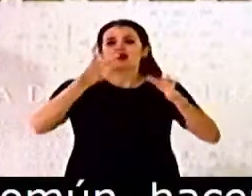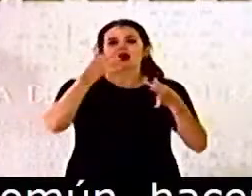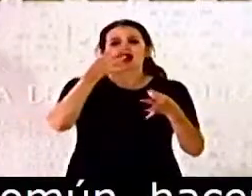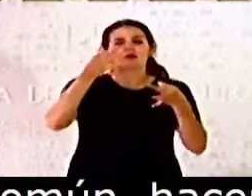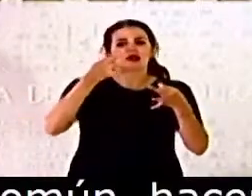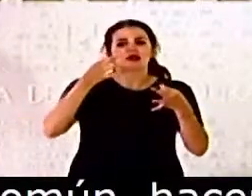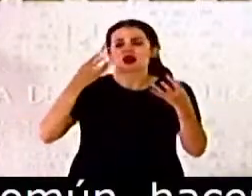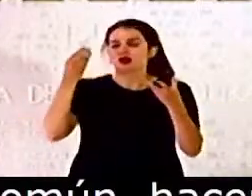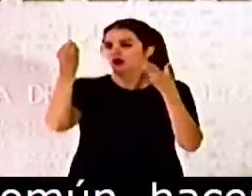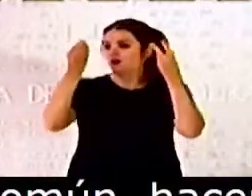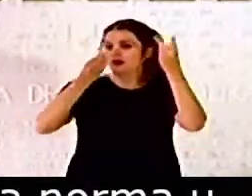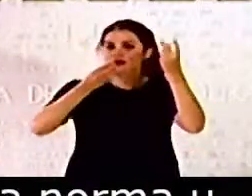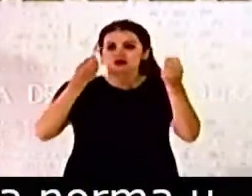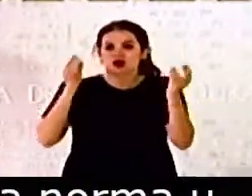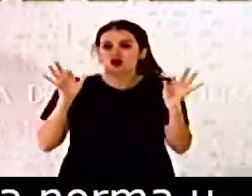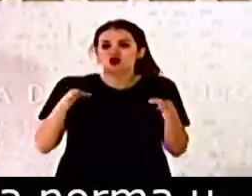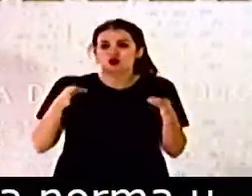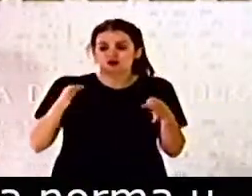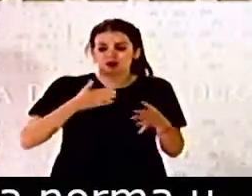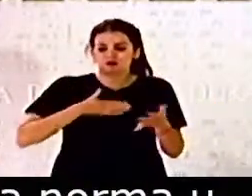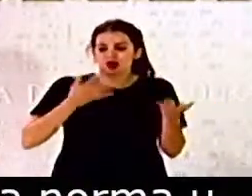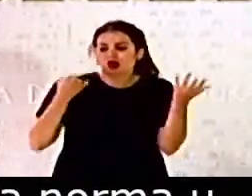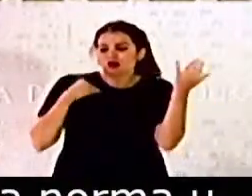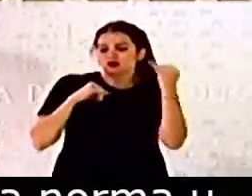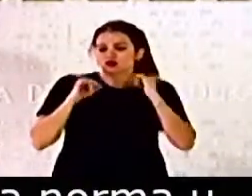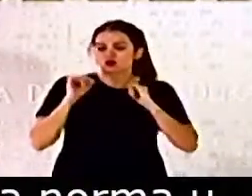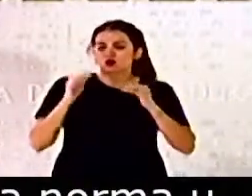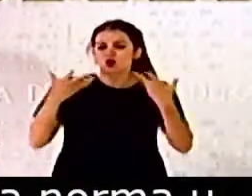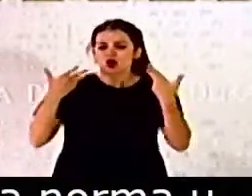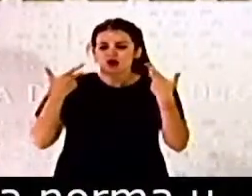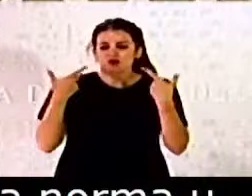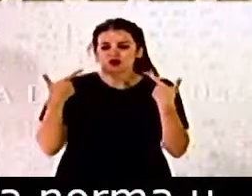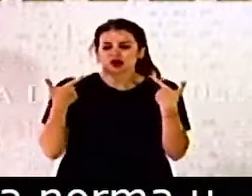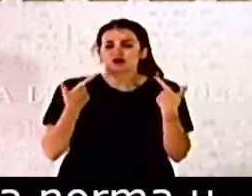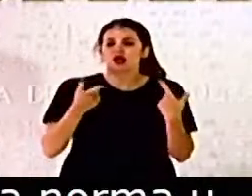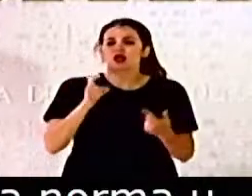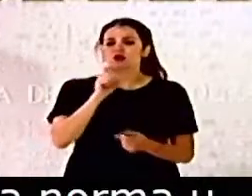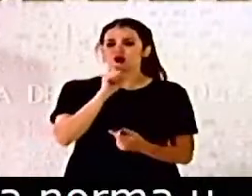oiga, mi comportamiento, ¿cómo puede ser responsable?